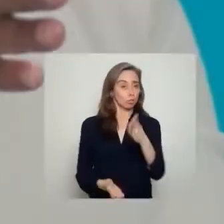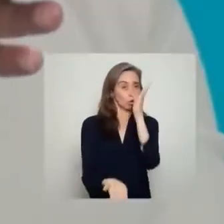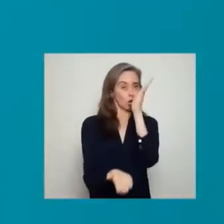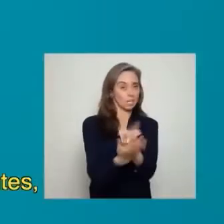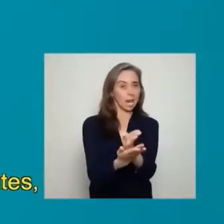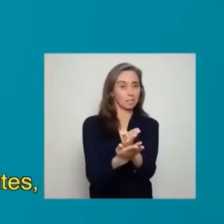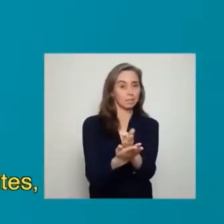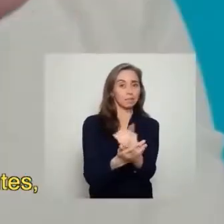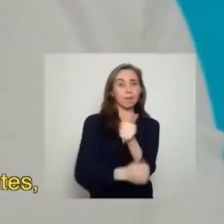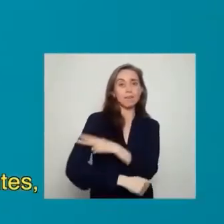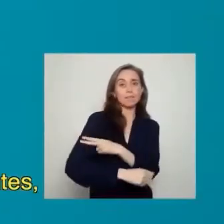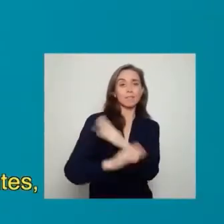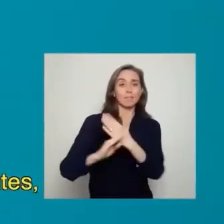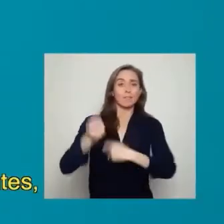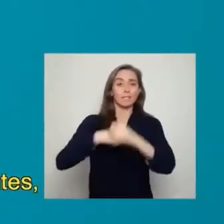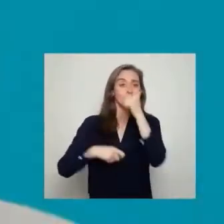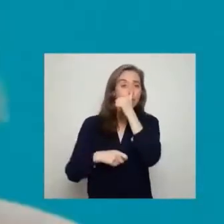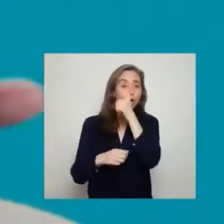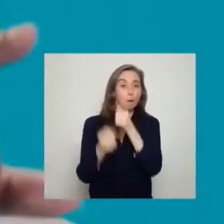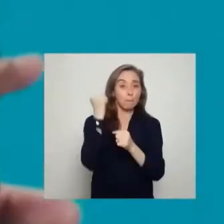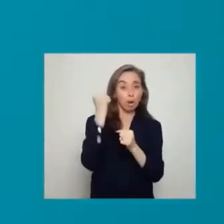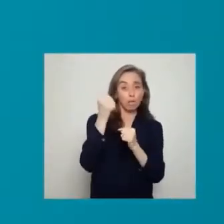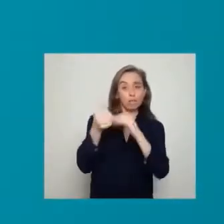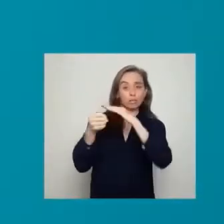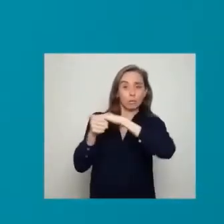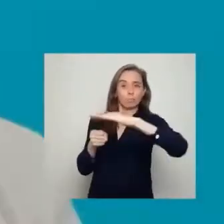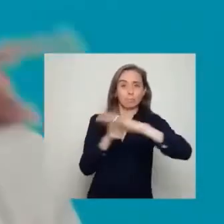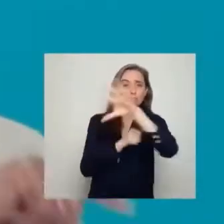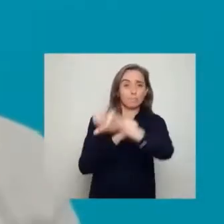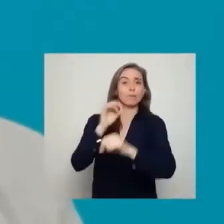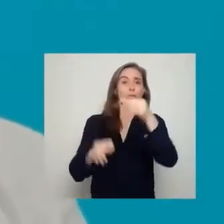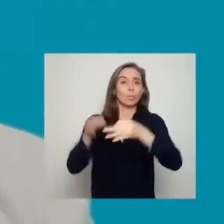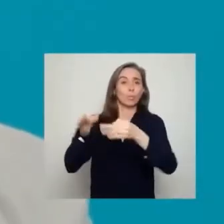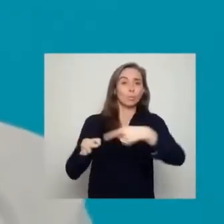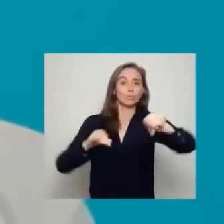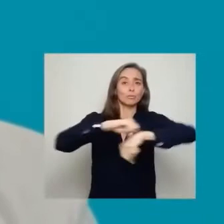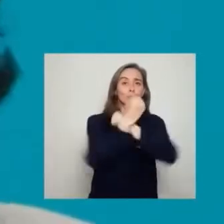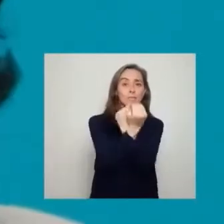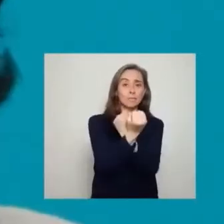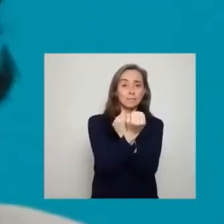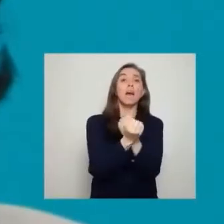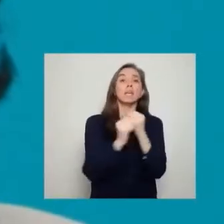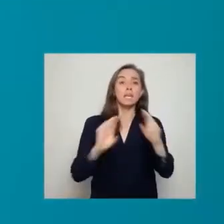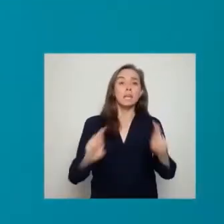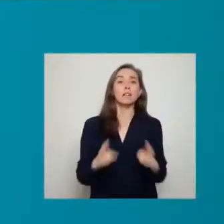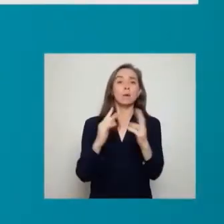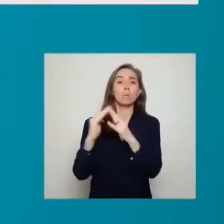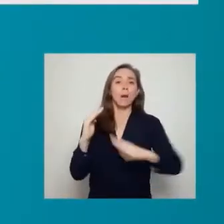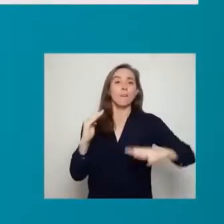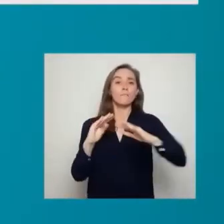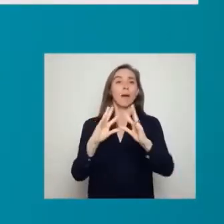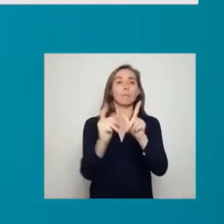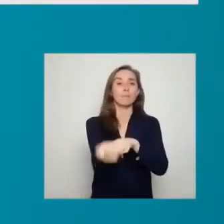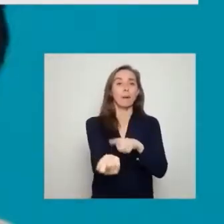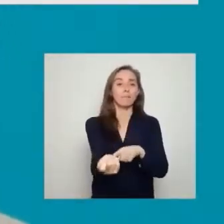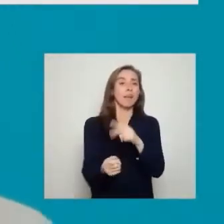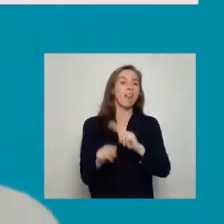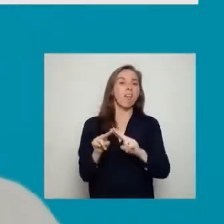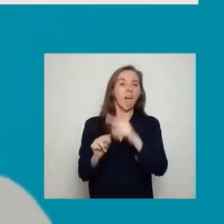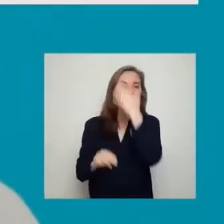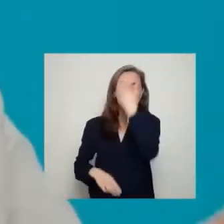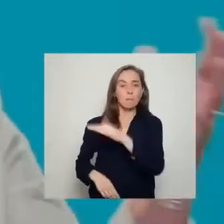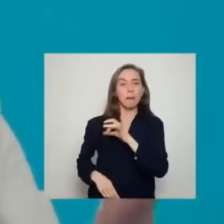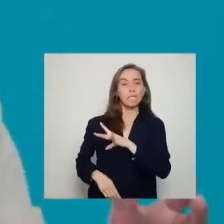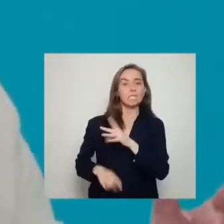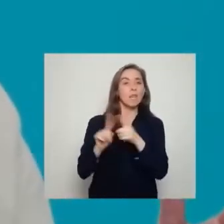Vamos a ser categóricos, vamos a descabezar a los narcotraficantes, a los poderosos desde arriba, y vamos a recuperar los barrios para nuestra familia. Le hace